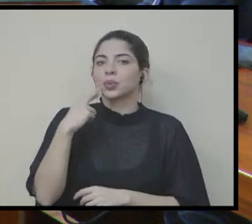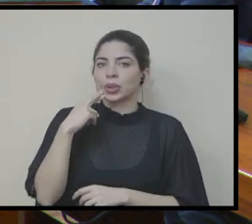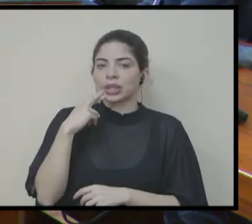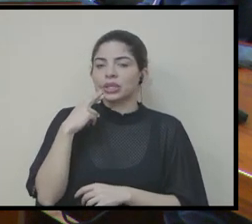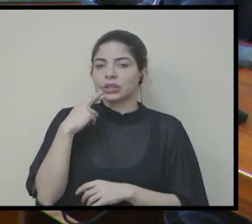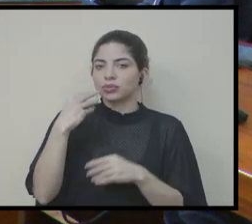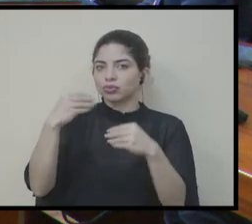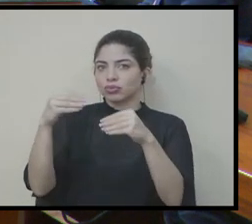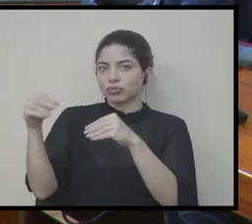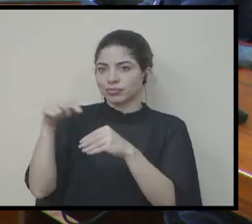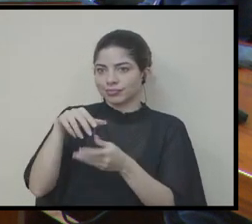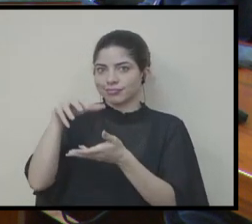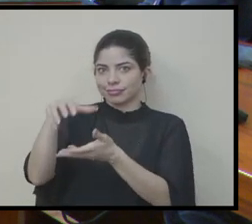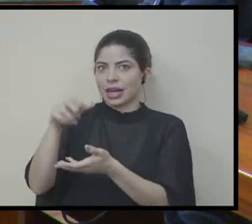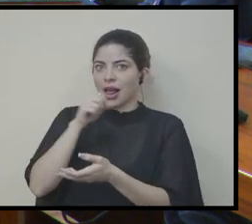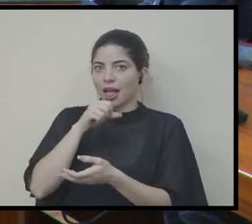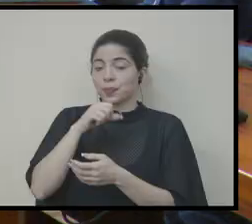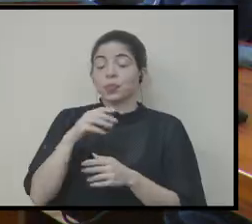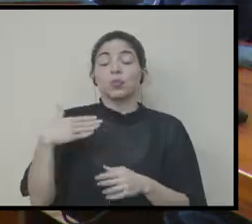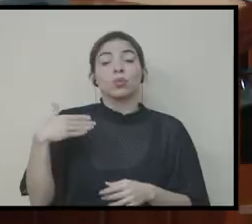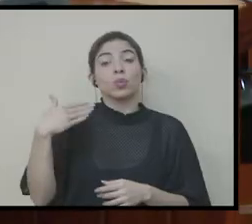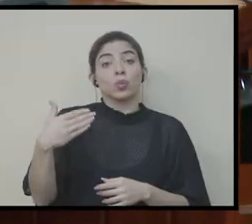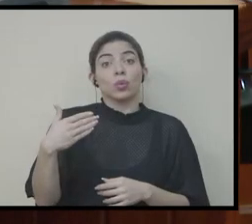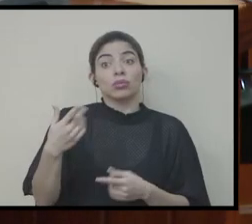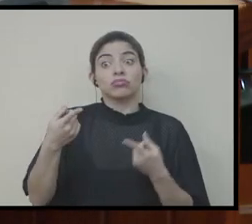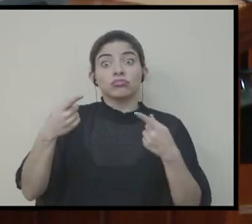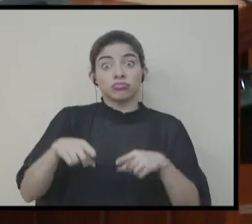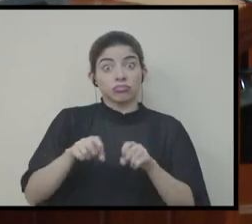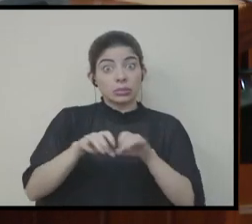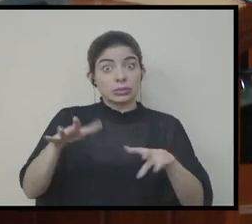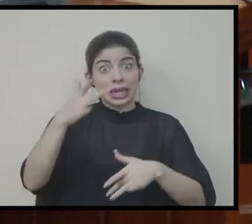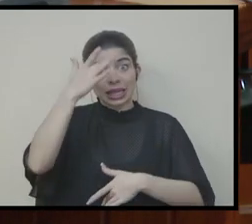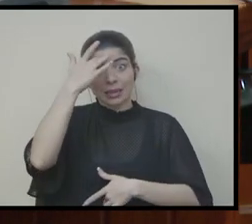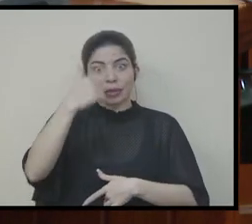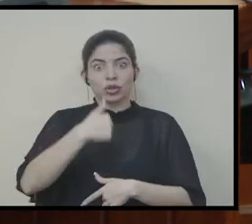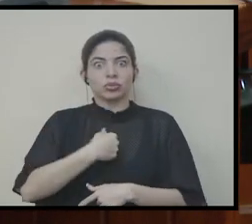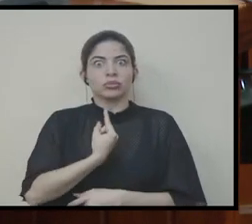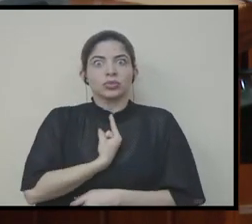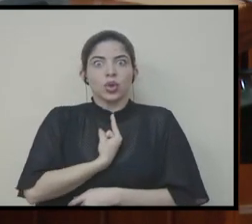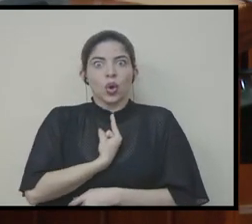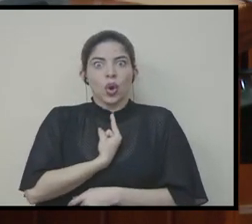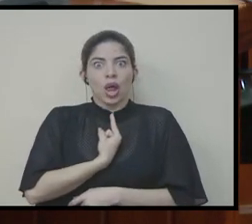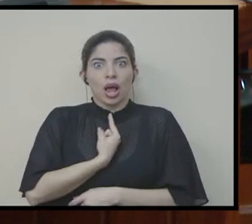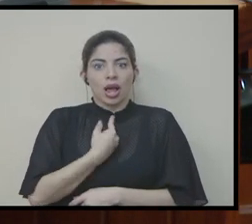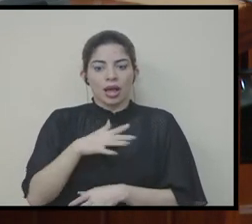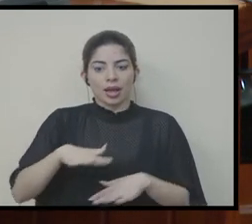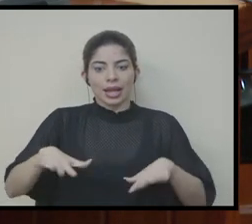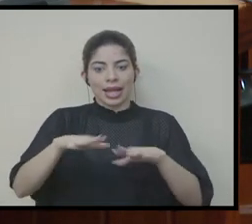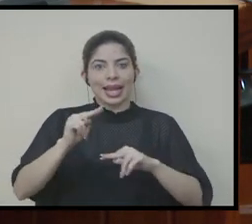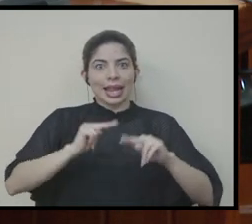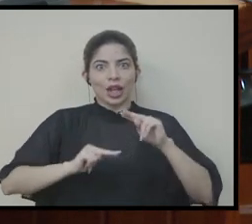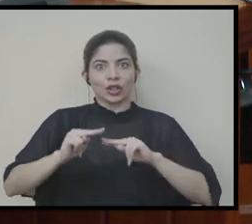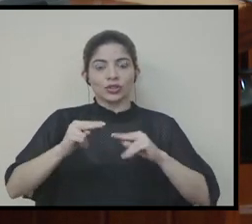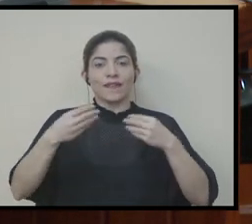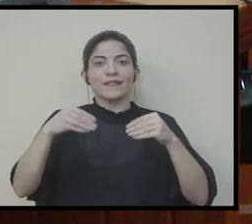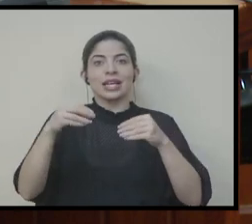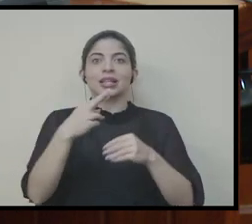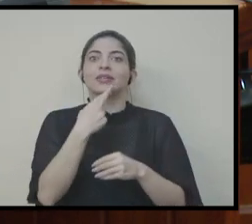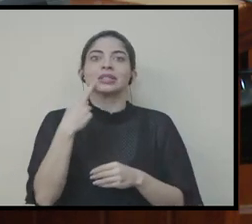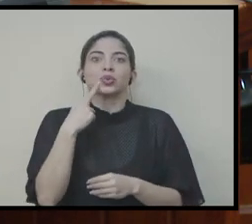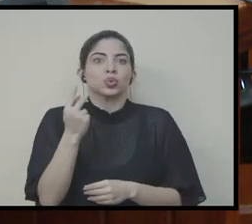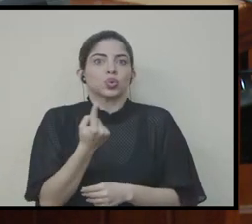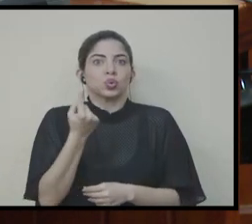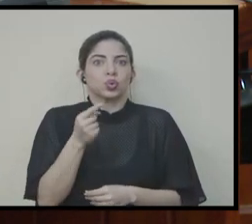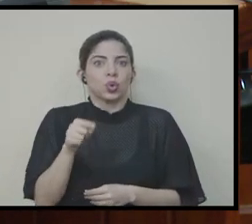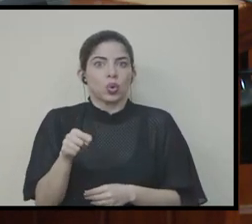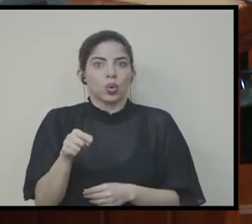restaurantes. Entonces, cuando llegó la pandemia, yo estaba solo con ese modelo de negocios, con la venta a restaurantes.